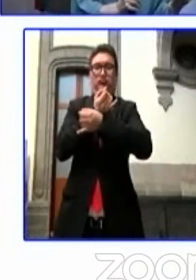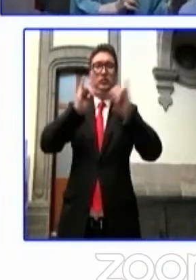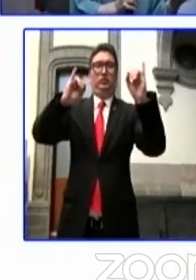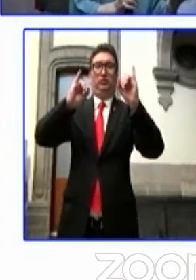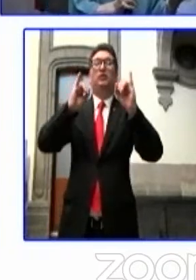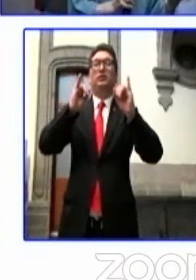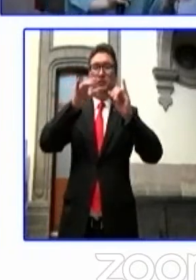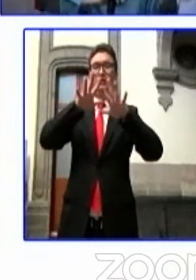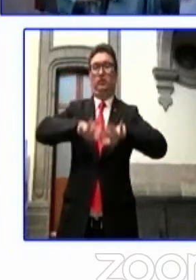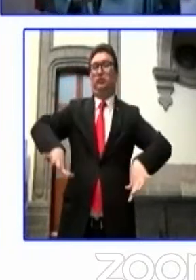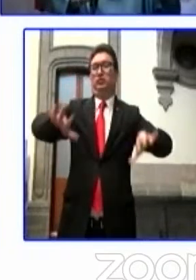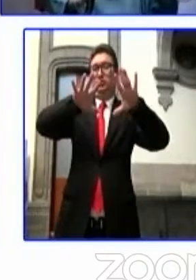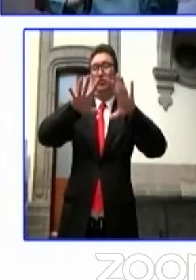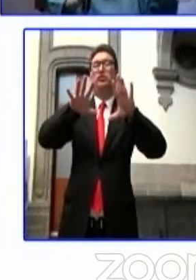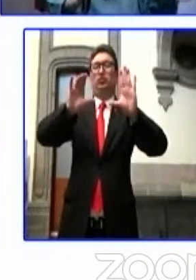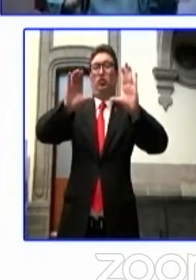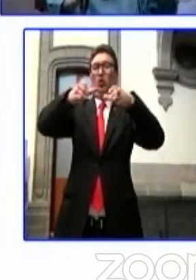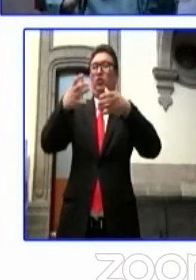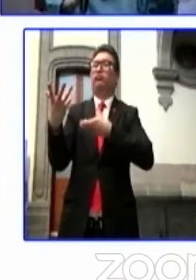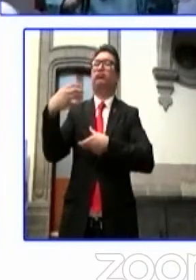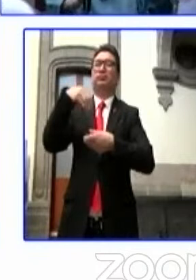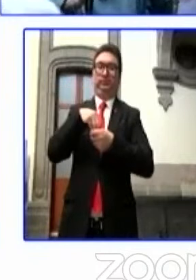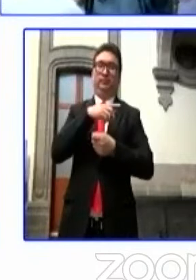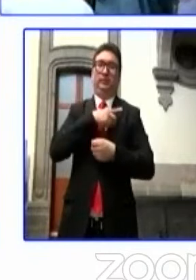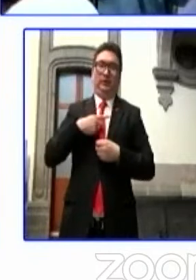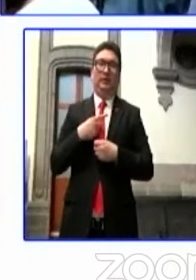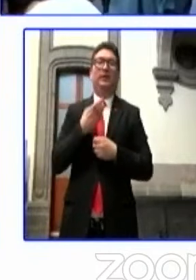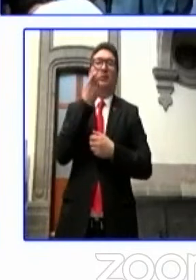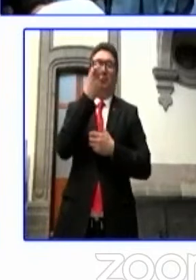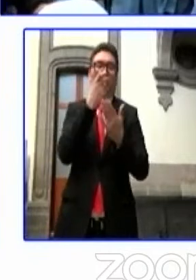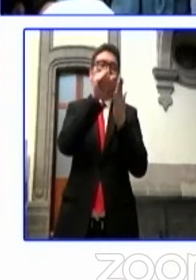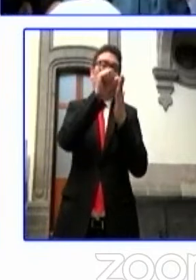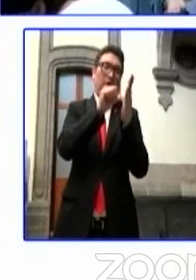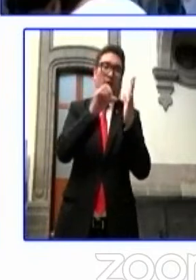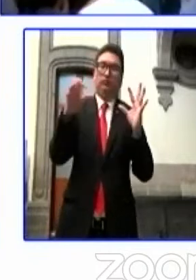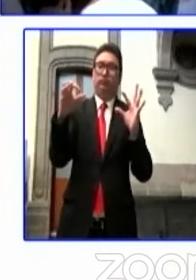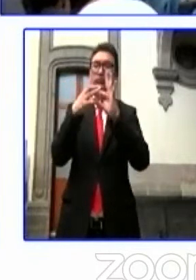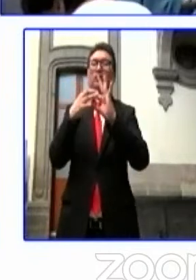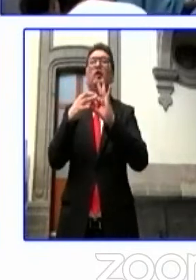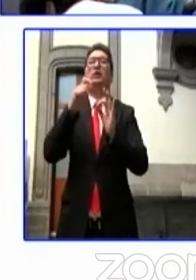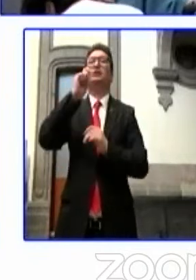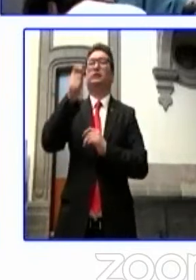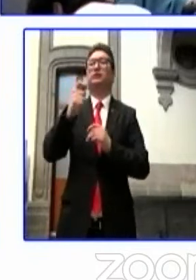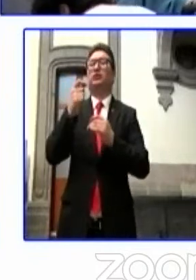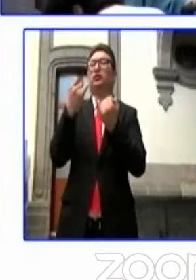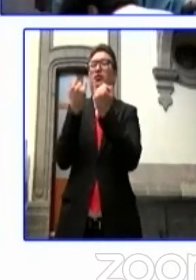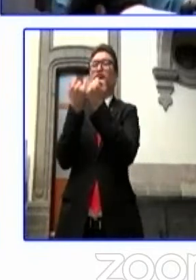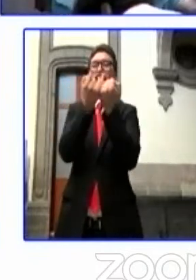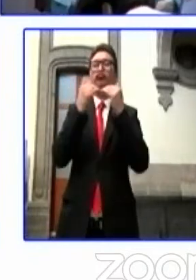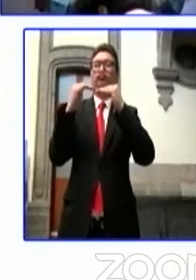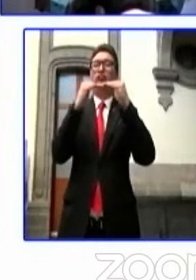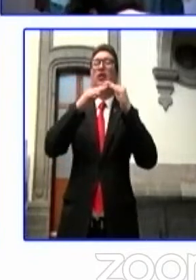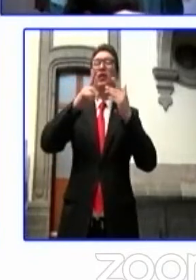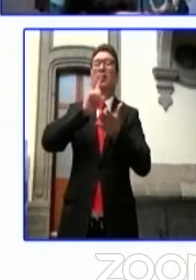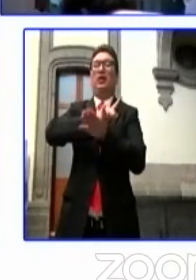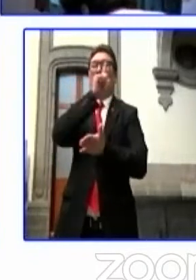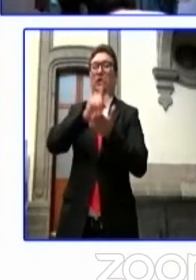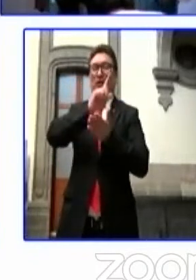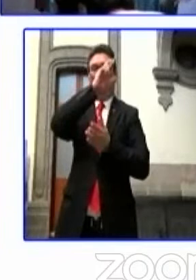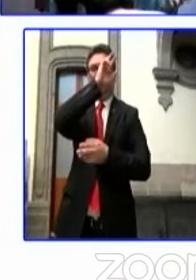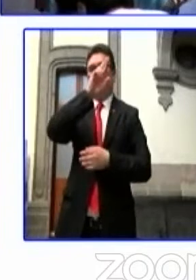en la comunidad. Como ven, este artículo va de la mano con la igualdad ante la ley. Si no